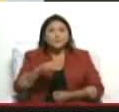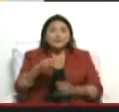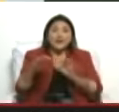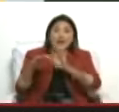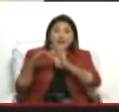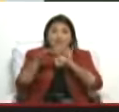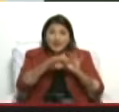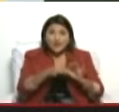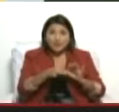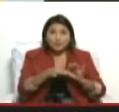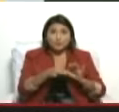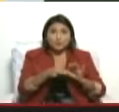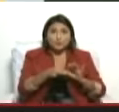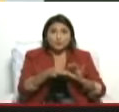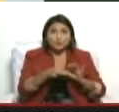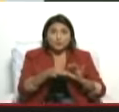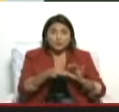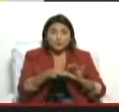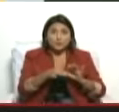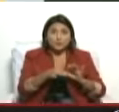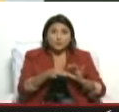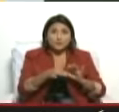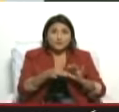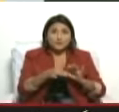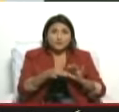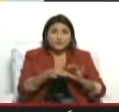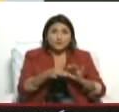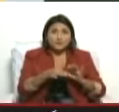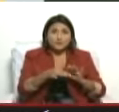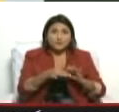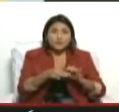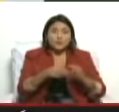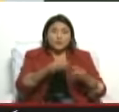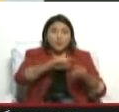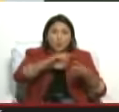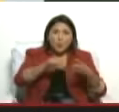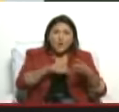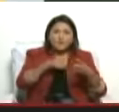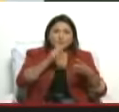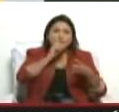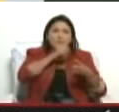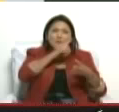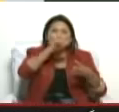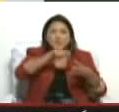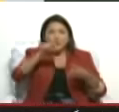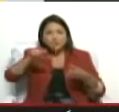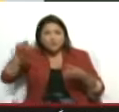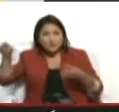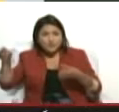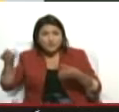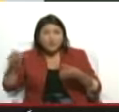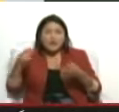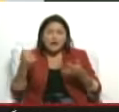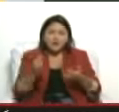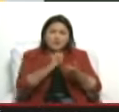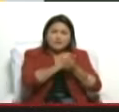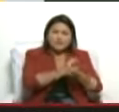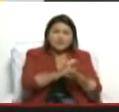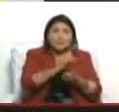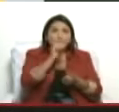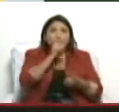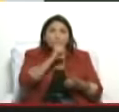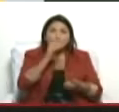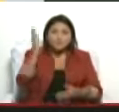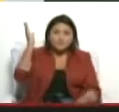menciona directamente a cuatro sujetos que tienen orden de aprensión pueden ver allá